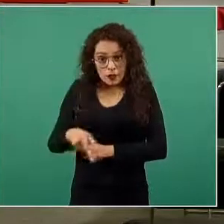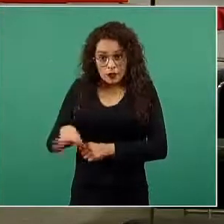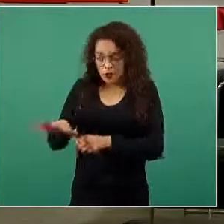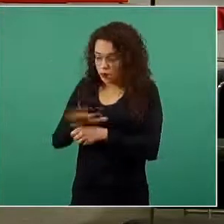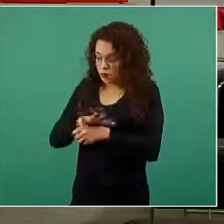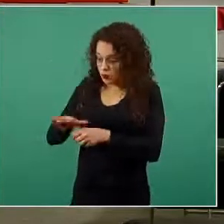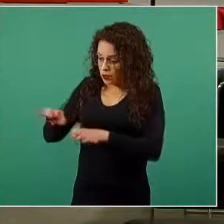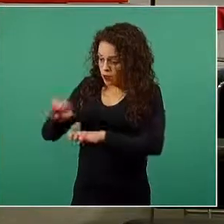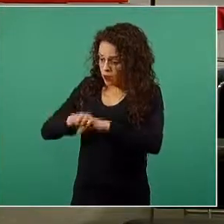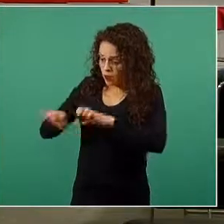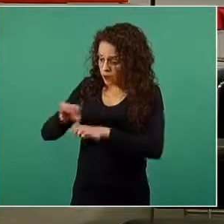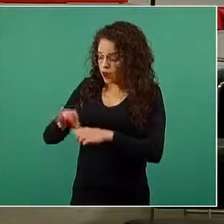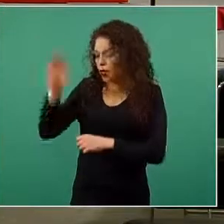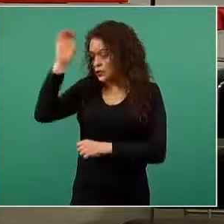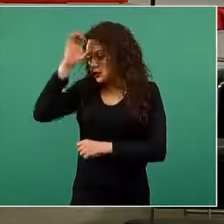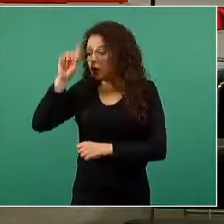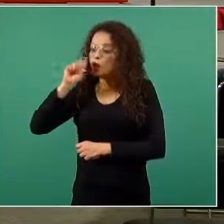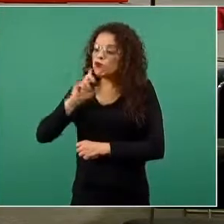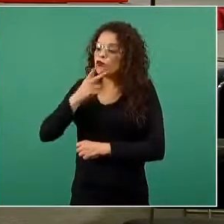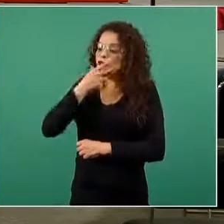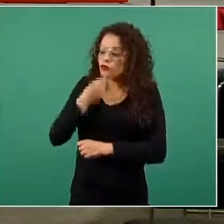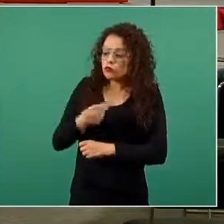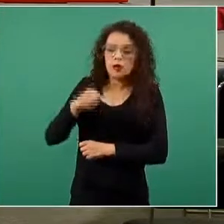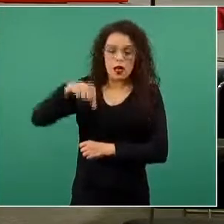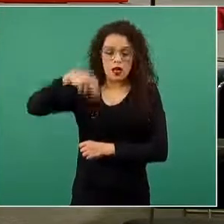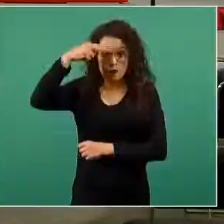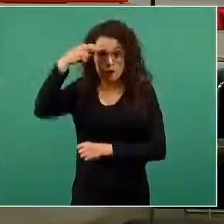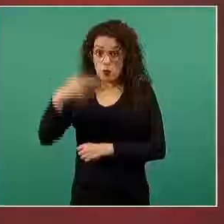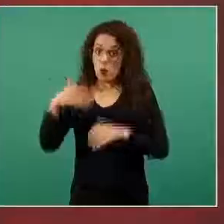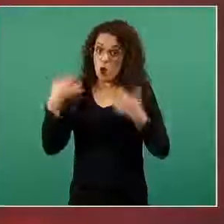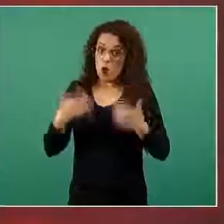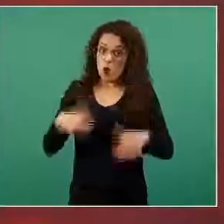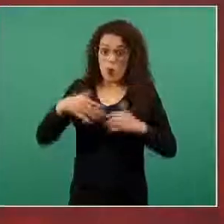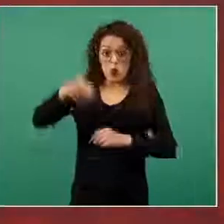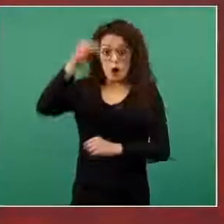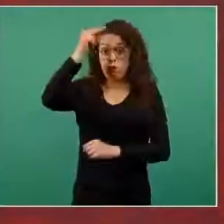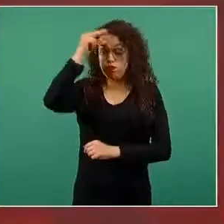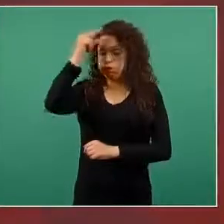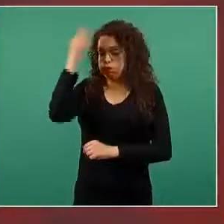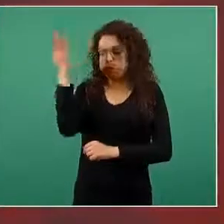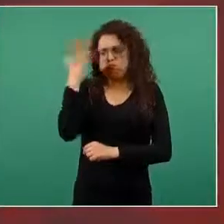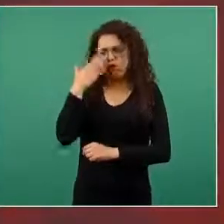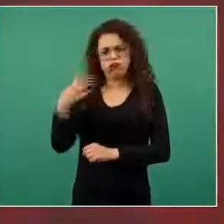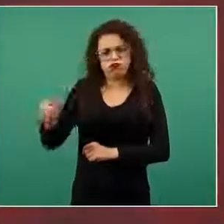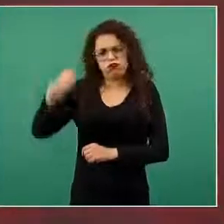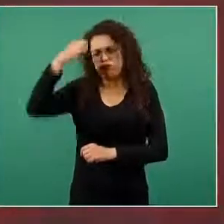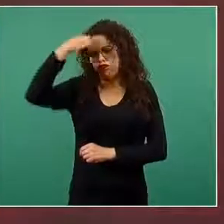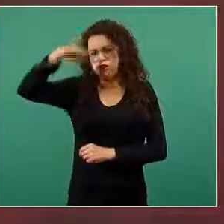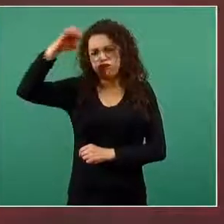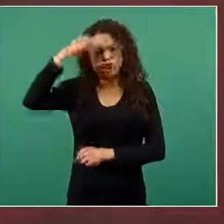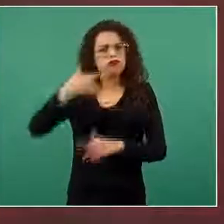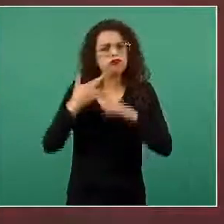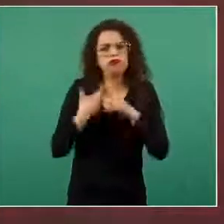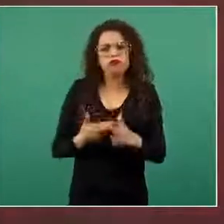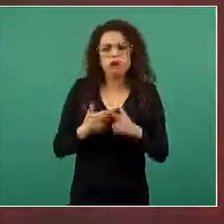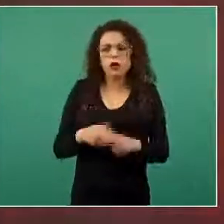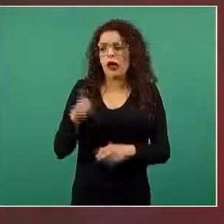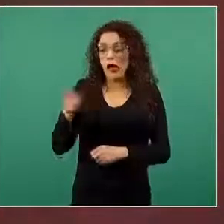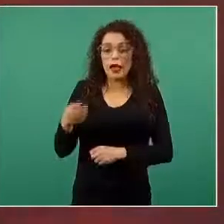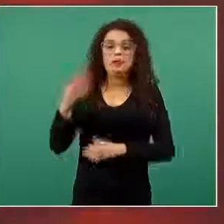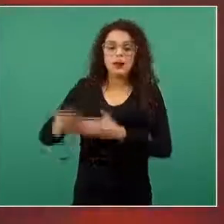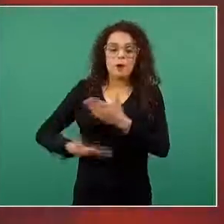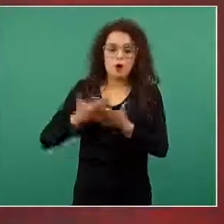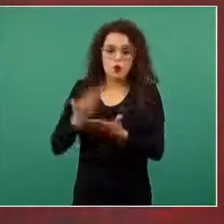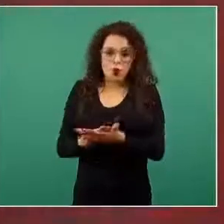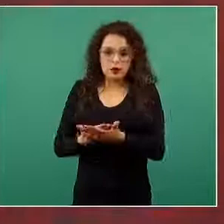científicas mexicanos y mexicanas de gran capacidad, gran talento, que formularon la propuesta concreta. Se entró